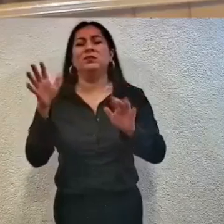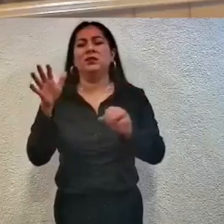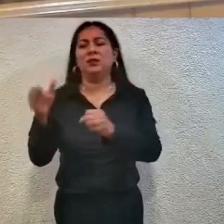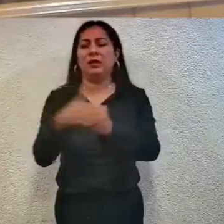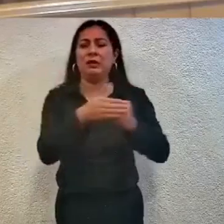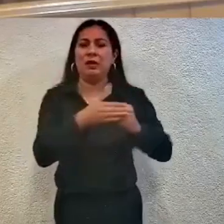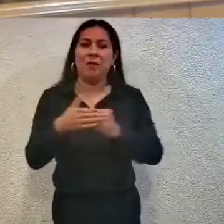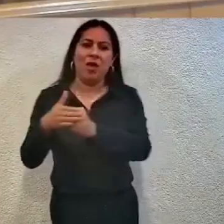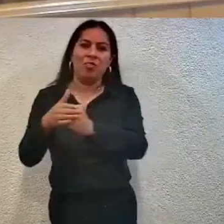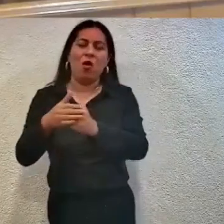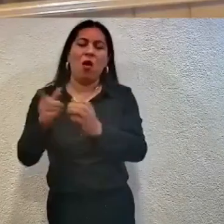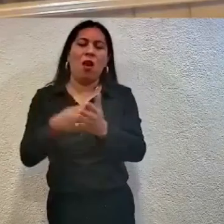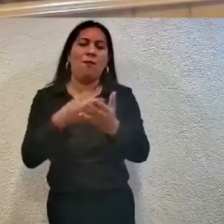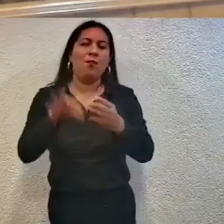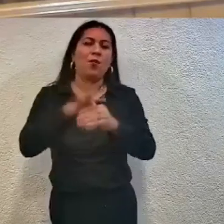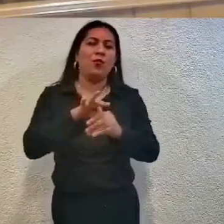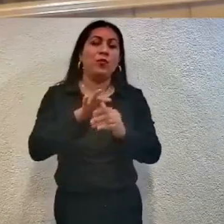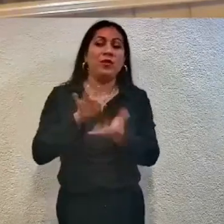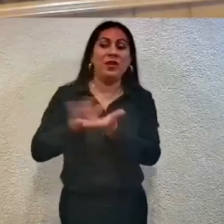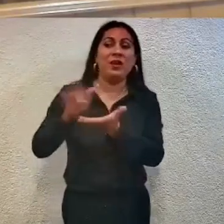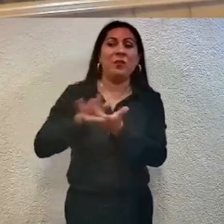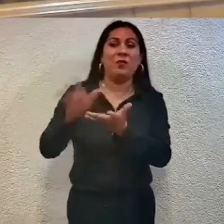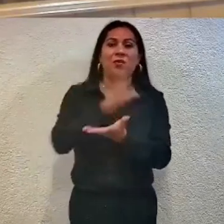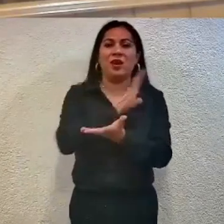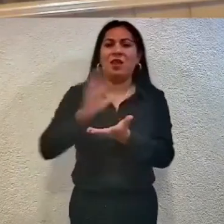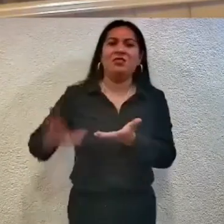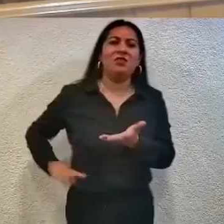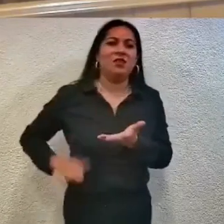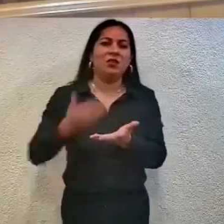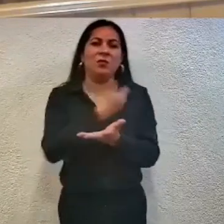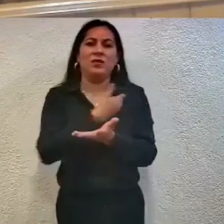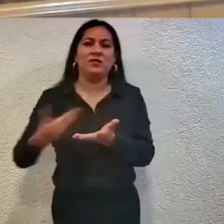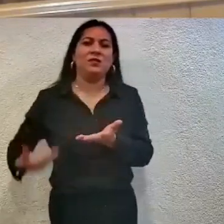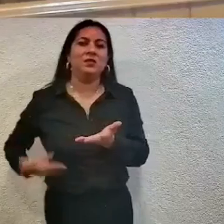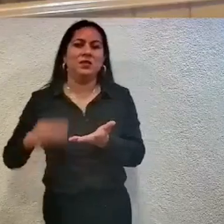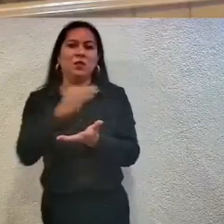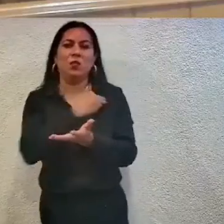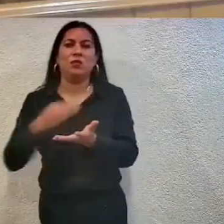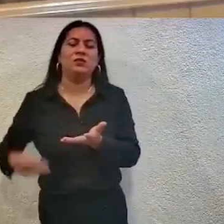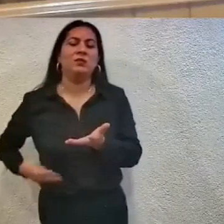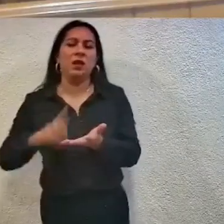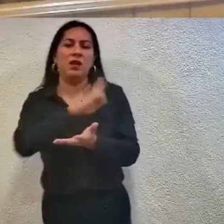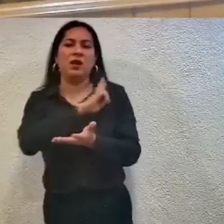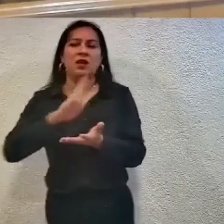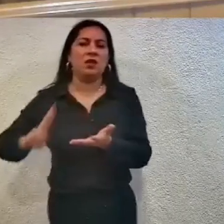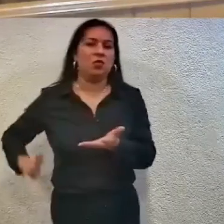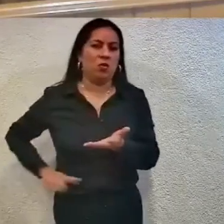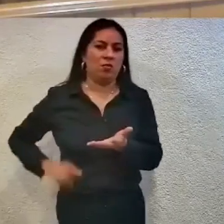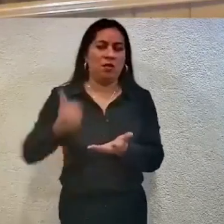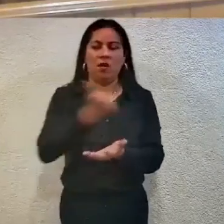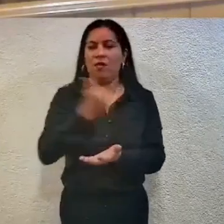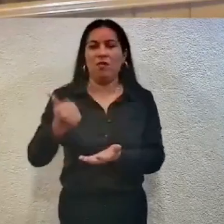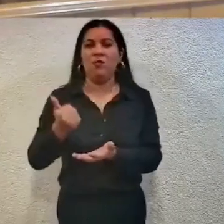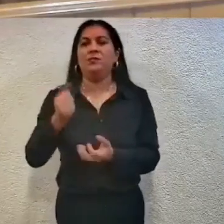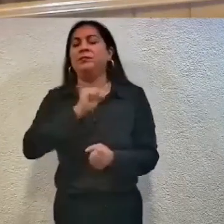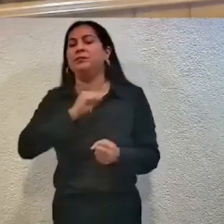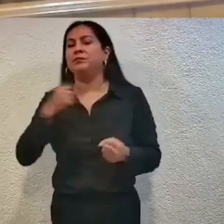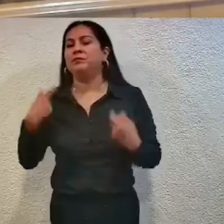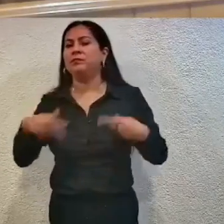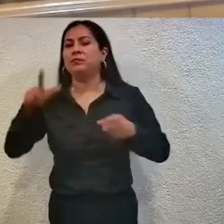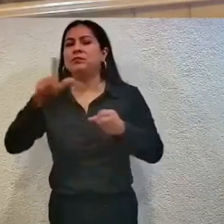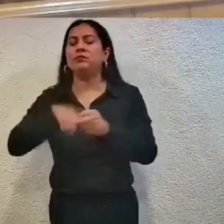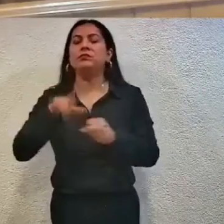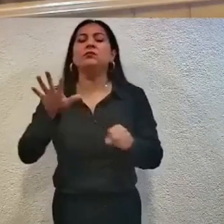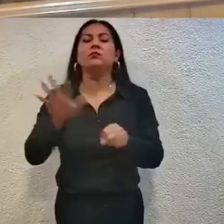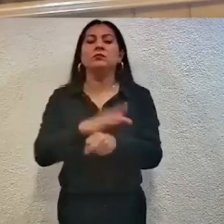electoral realizándose el llamamiento expreso al voto y apoyo para los candidatos a presidente municipal y regidor.